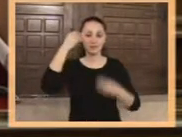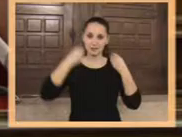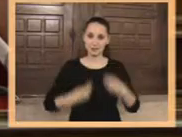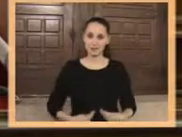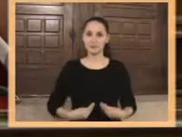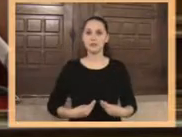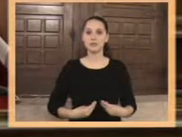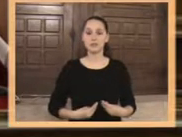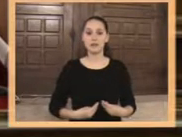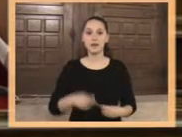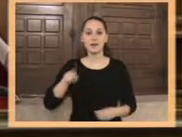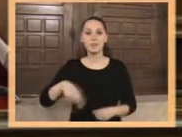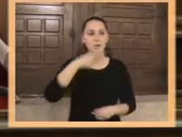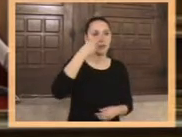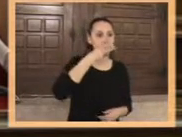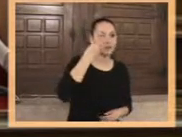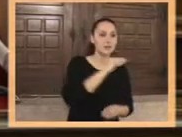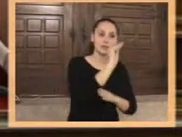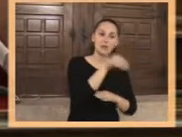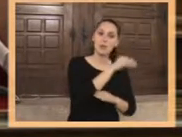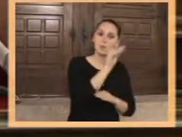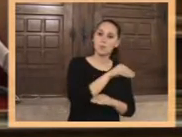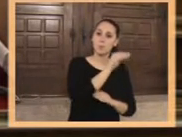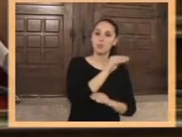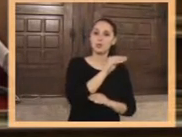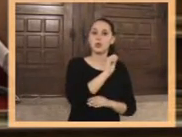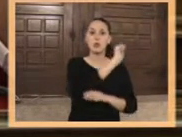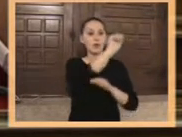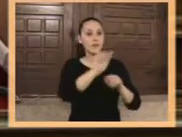los legítimos intereses de protección y defensa de los consumidores.